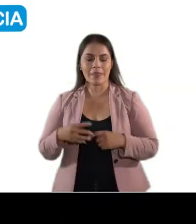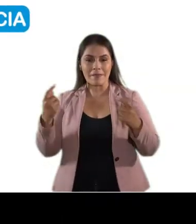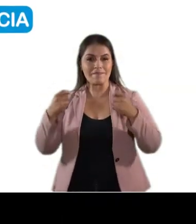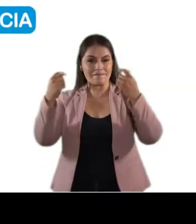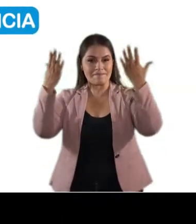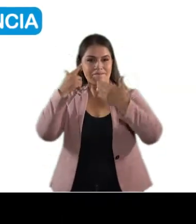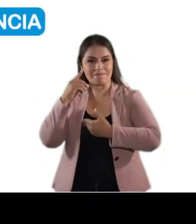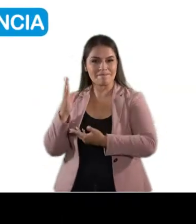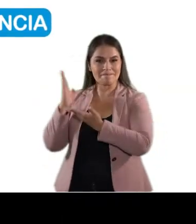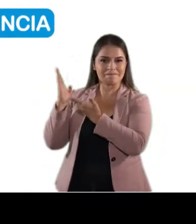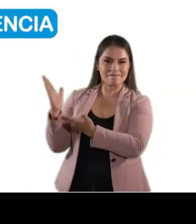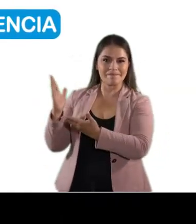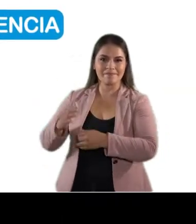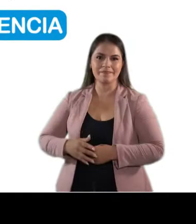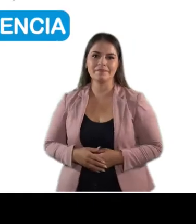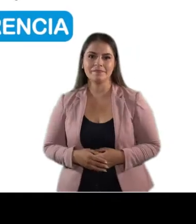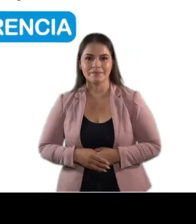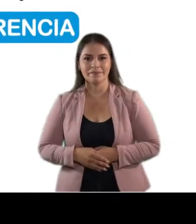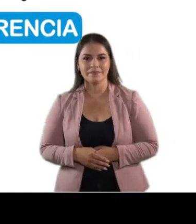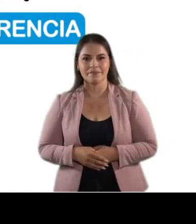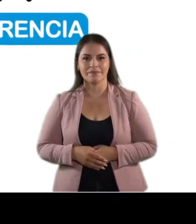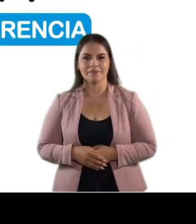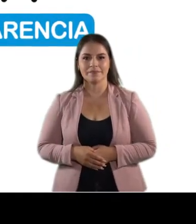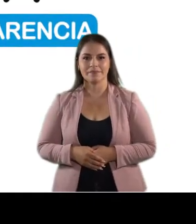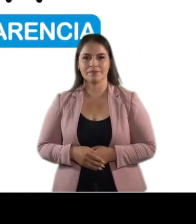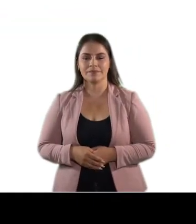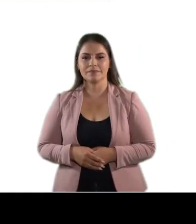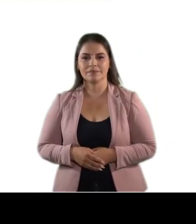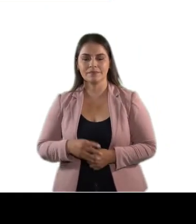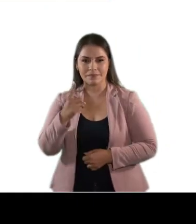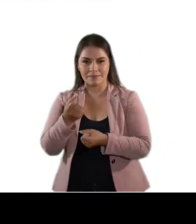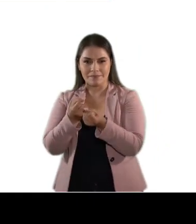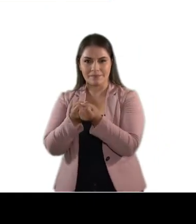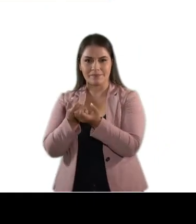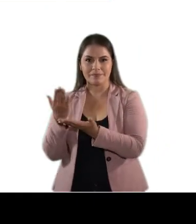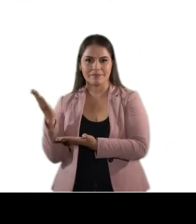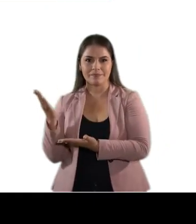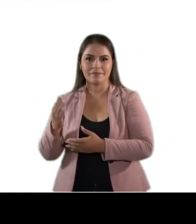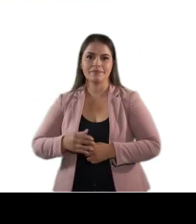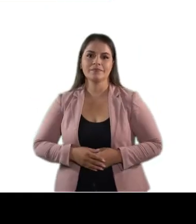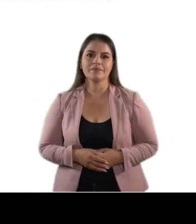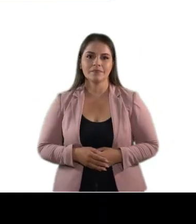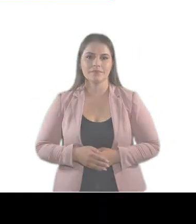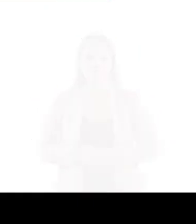Una campaña de Cor Antioquia y el Área Metropolitana del Valle de Aburrá. Apoyan.